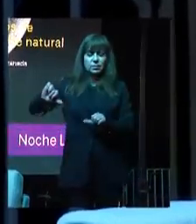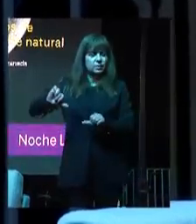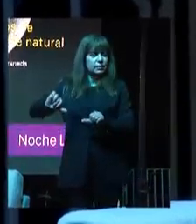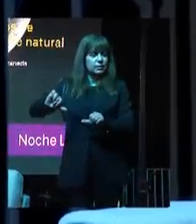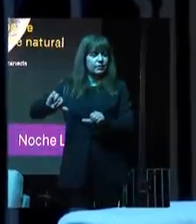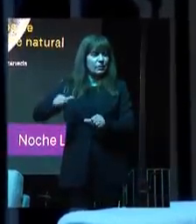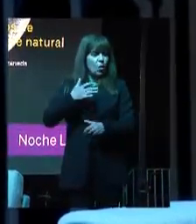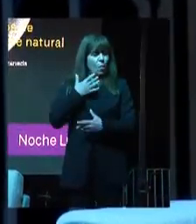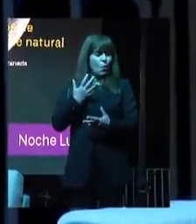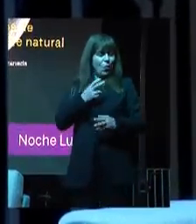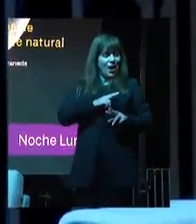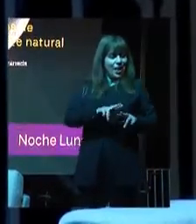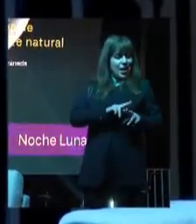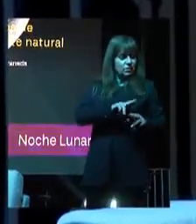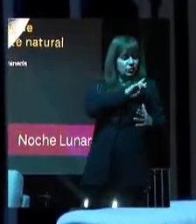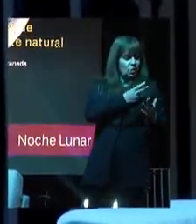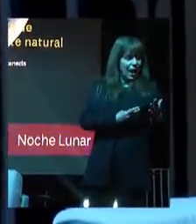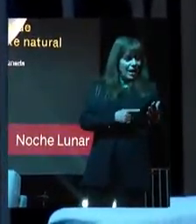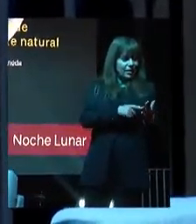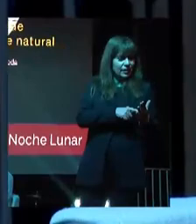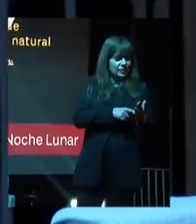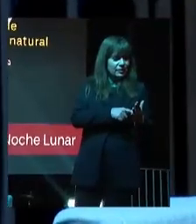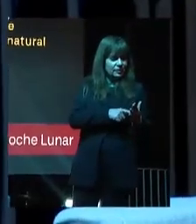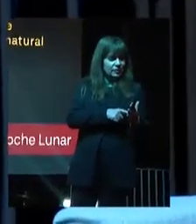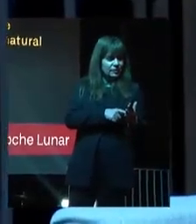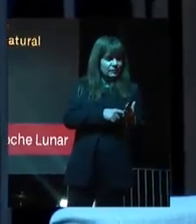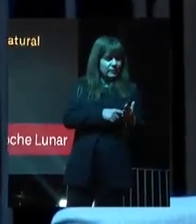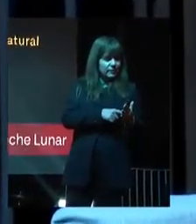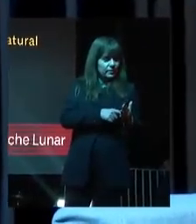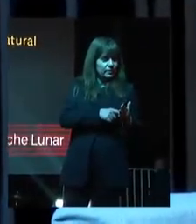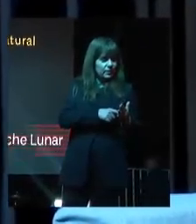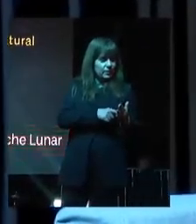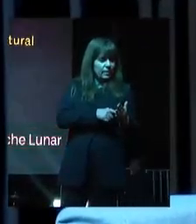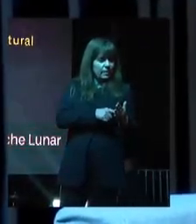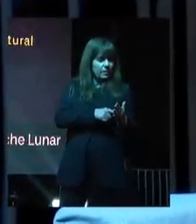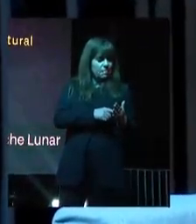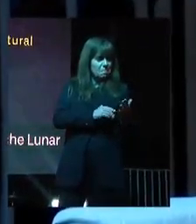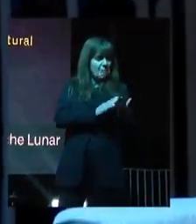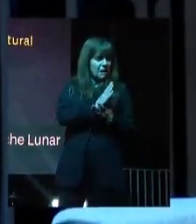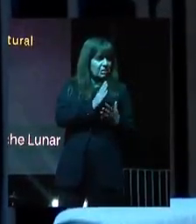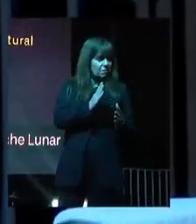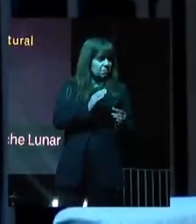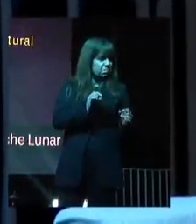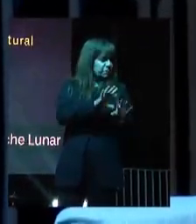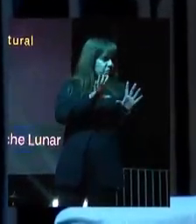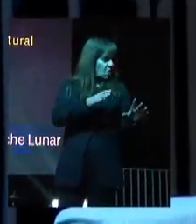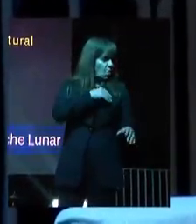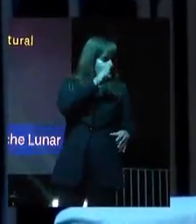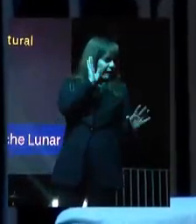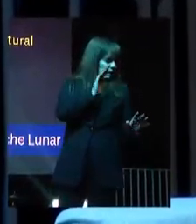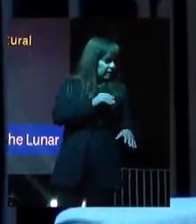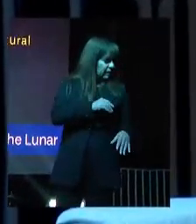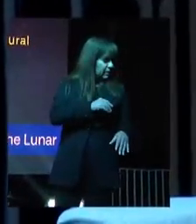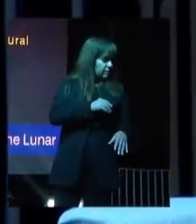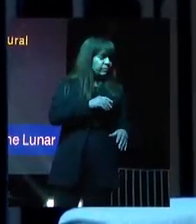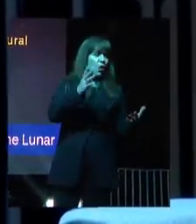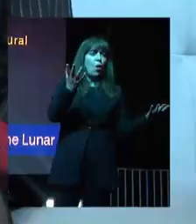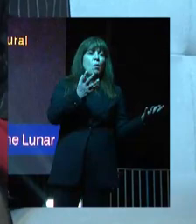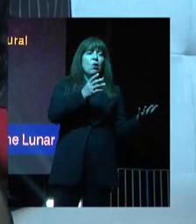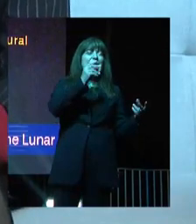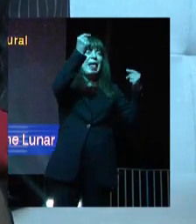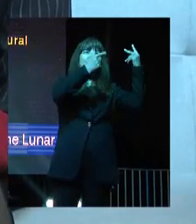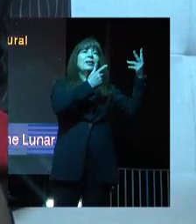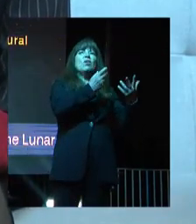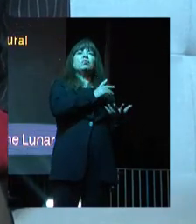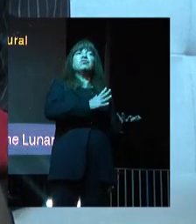la creación de ellos no tiene. Ellos parten de donde les da la gana y llegan a donde ellos quieren.